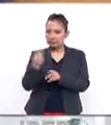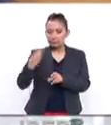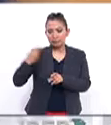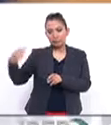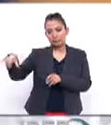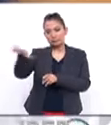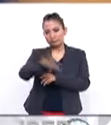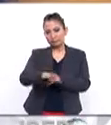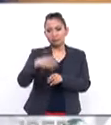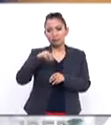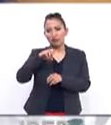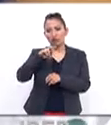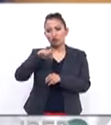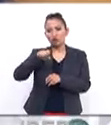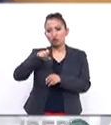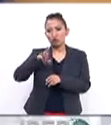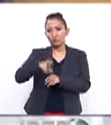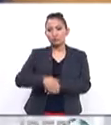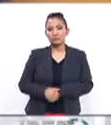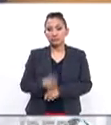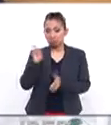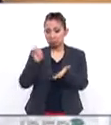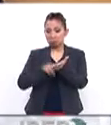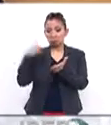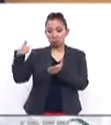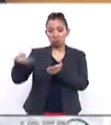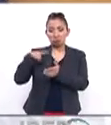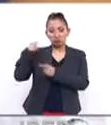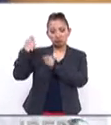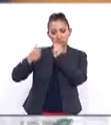las necesidades del Mercosur, para valorar